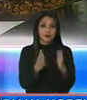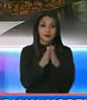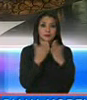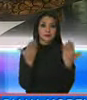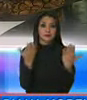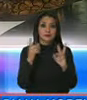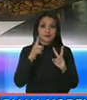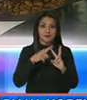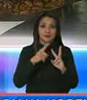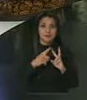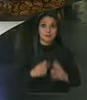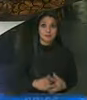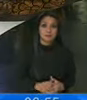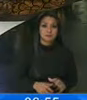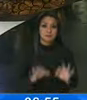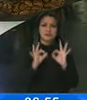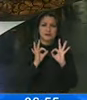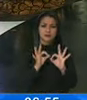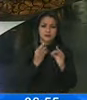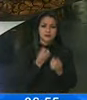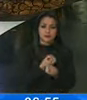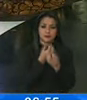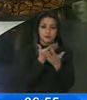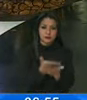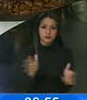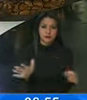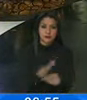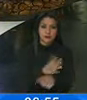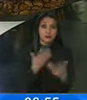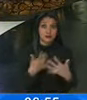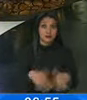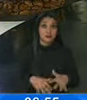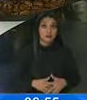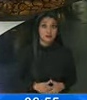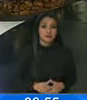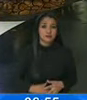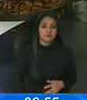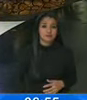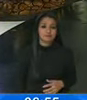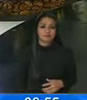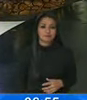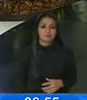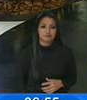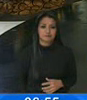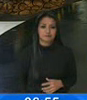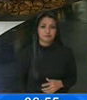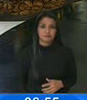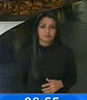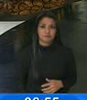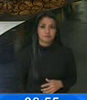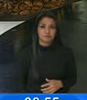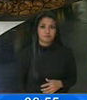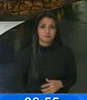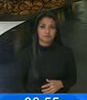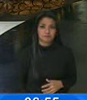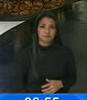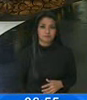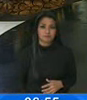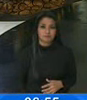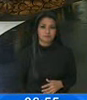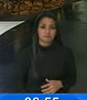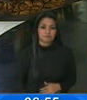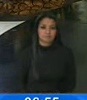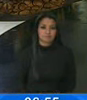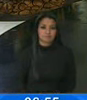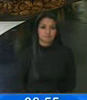TV. Nosotros siempre dispuestos a desearles lo mejor en este día y a llevarles todas las noticias del ámbito nacional y también internacional hasta sus hogares. 9 grados